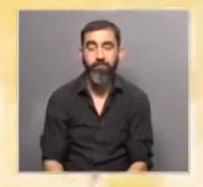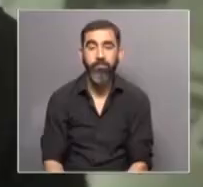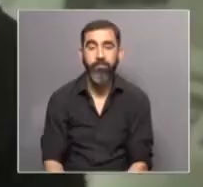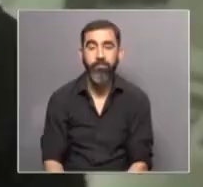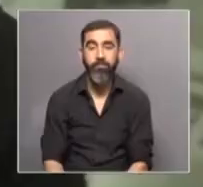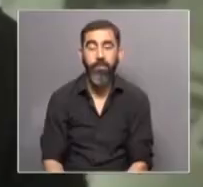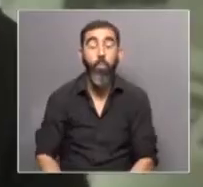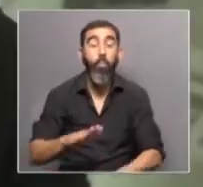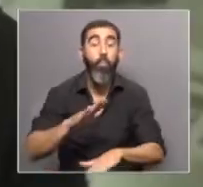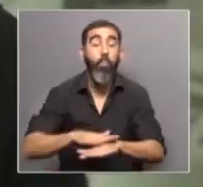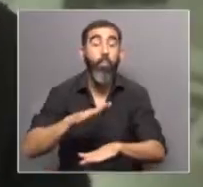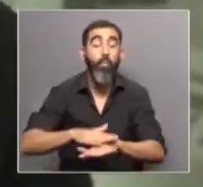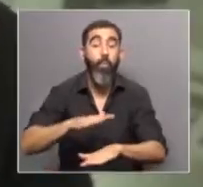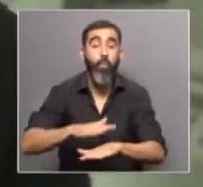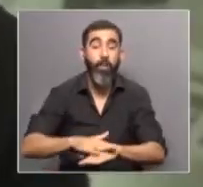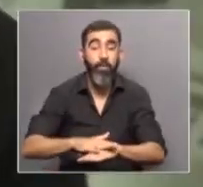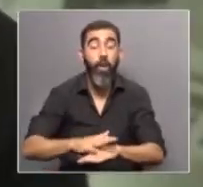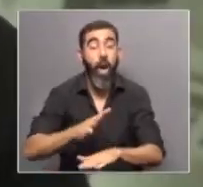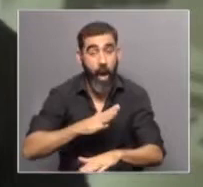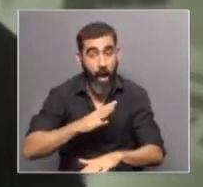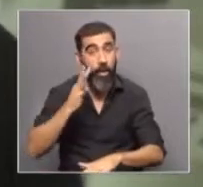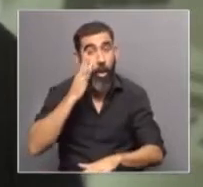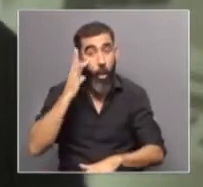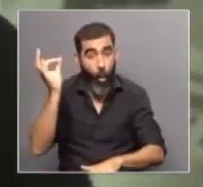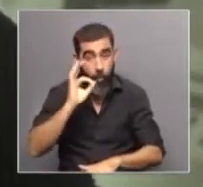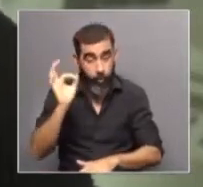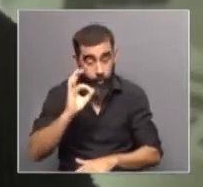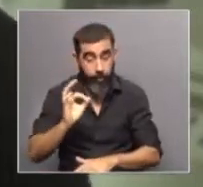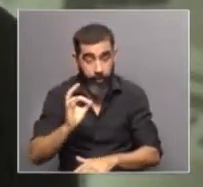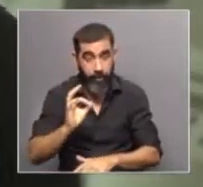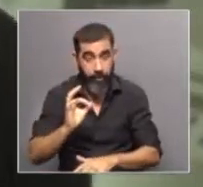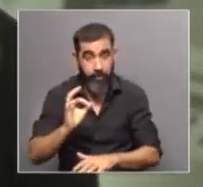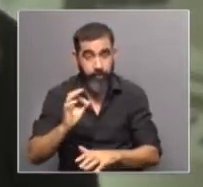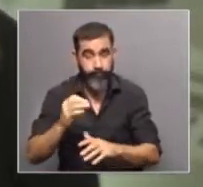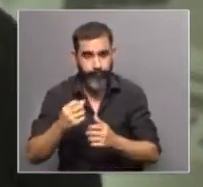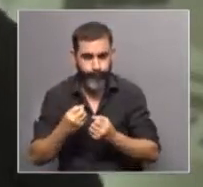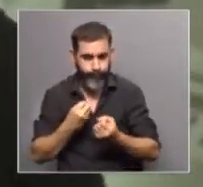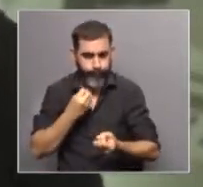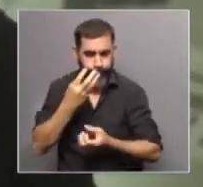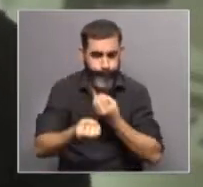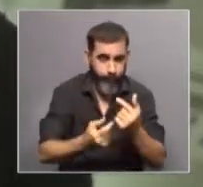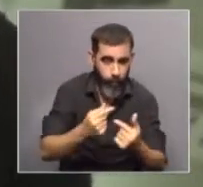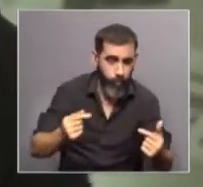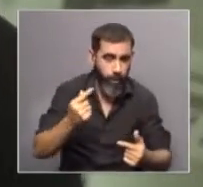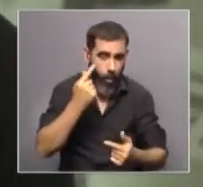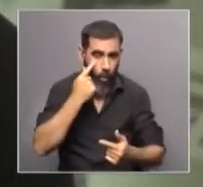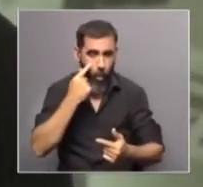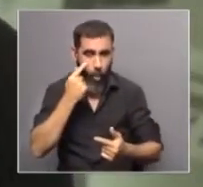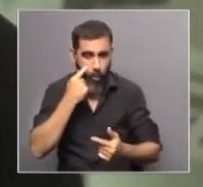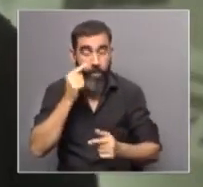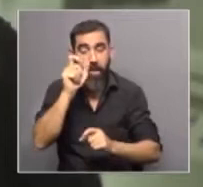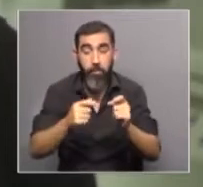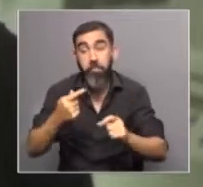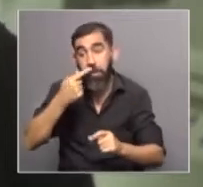En un momento tuvimos la posibilidad de volcar lo que nosotros sabíamos, de transmitirlo, de que la gente